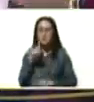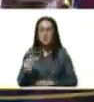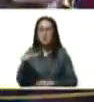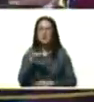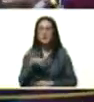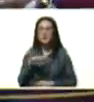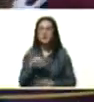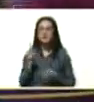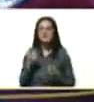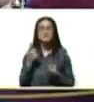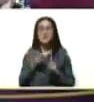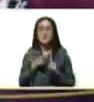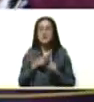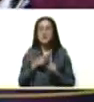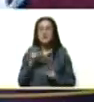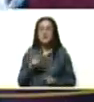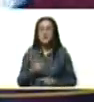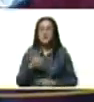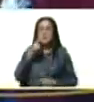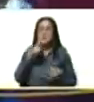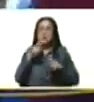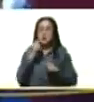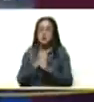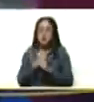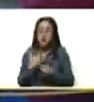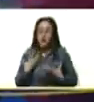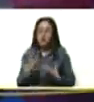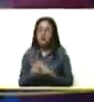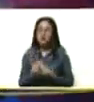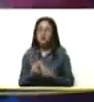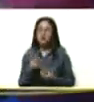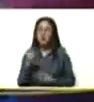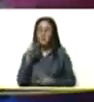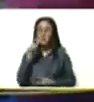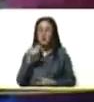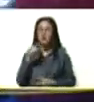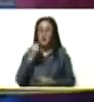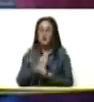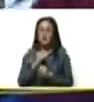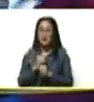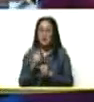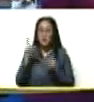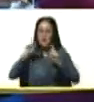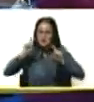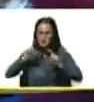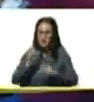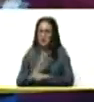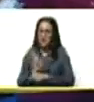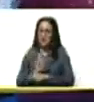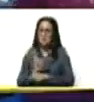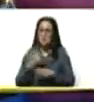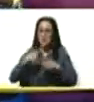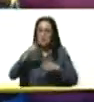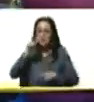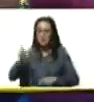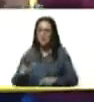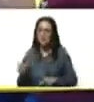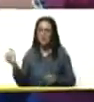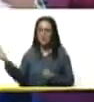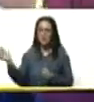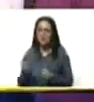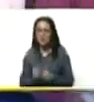principio necesitamos más personal. El personal de nosotros es muy calificado y puede entrenar rápidamente